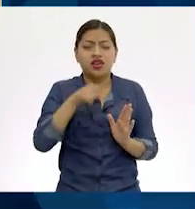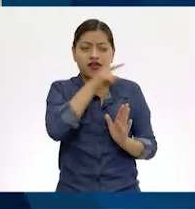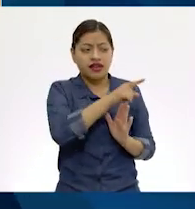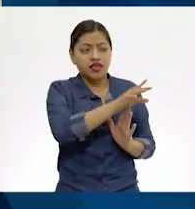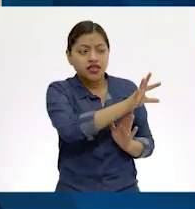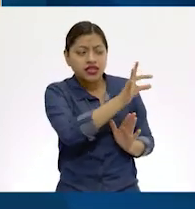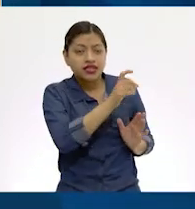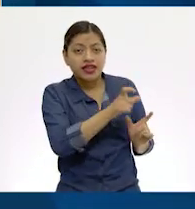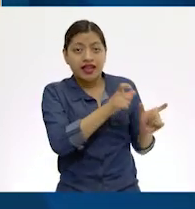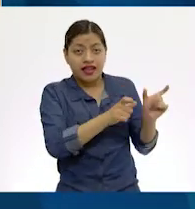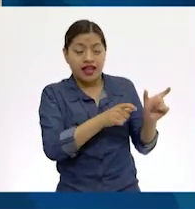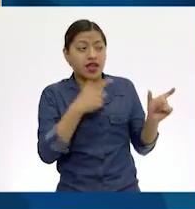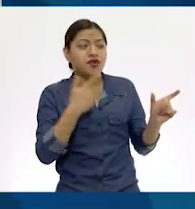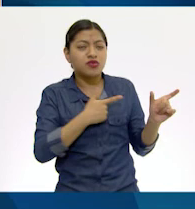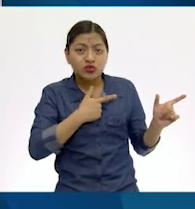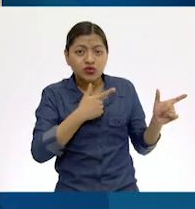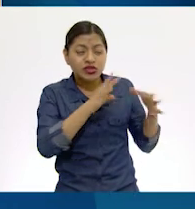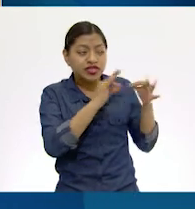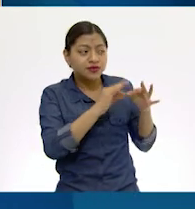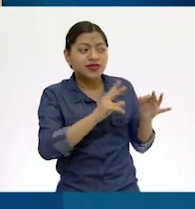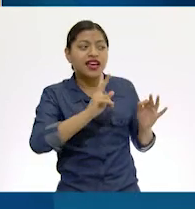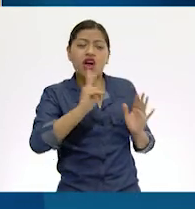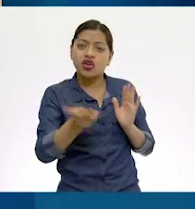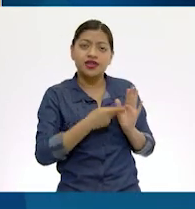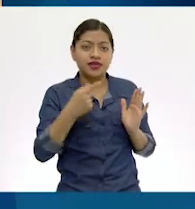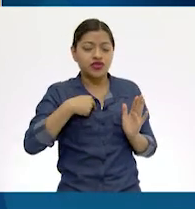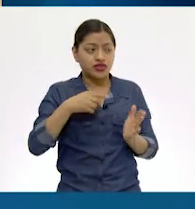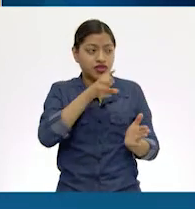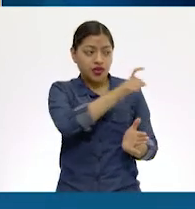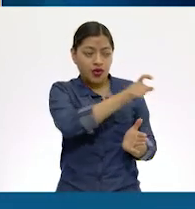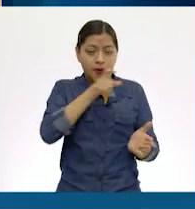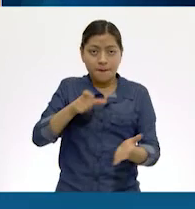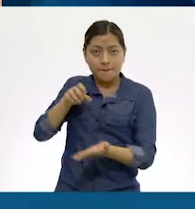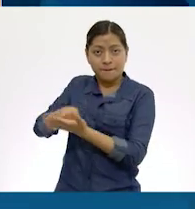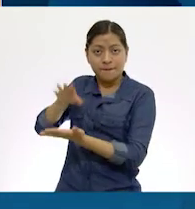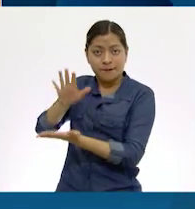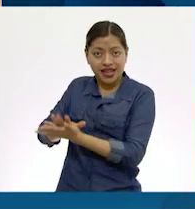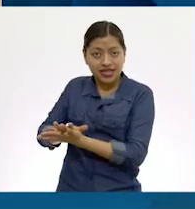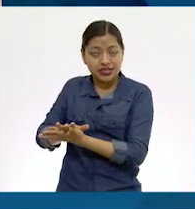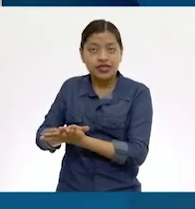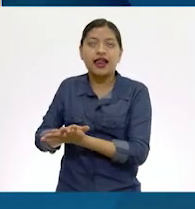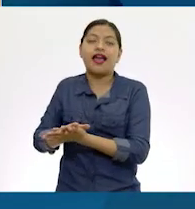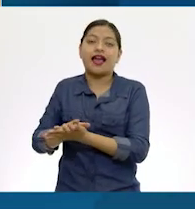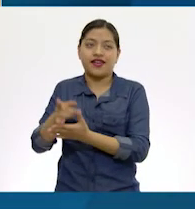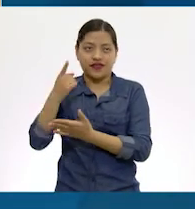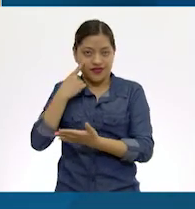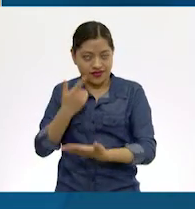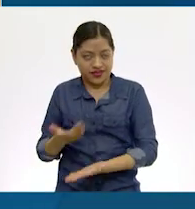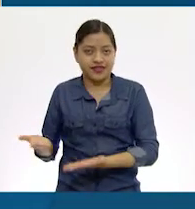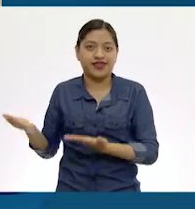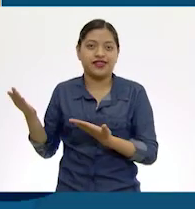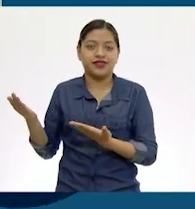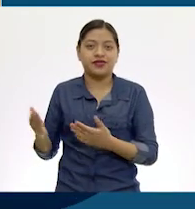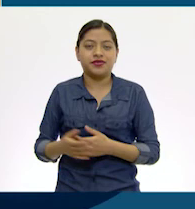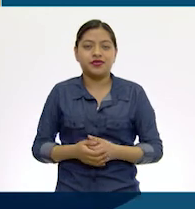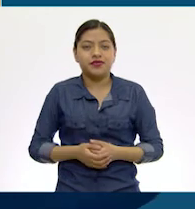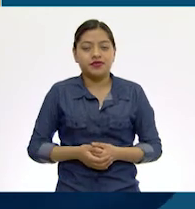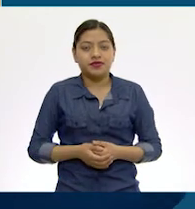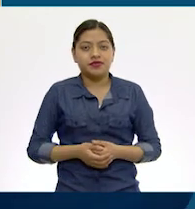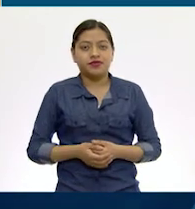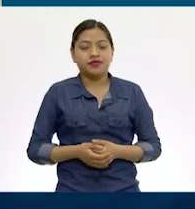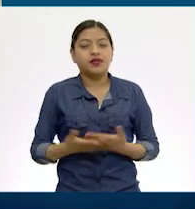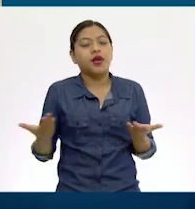maestro? En ese caso, nuestra ficha electrónica tendría que quedar así. Vamos a verla en